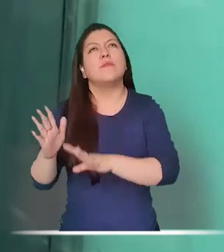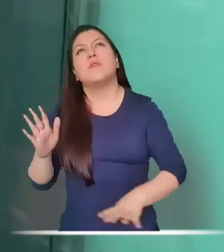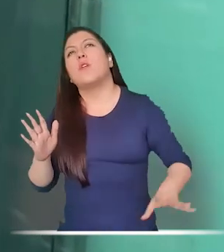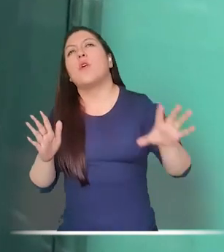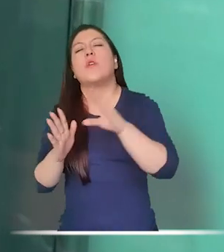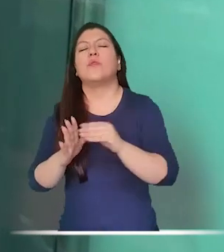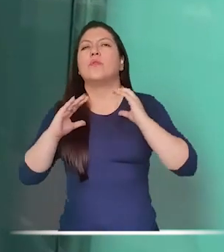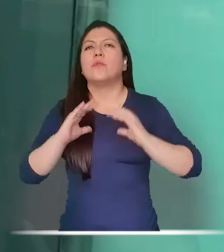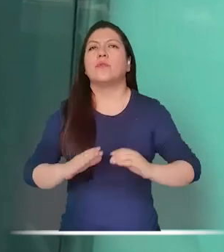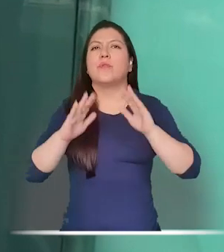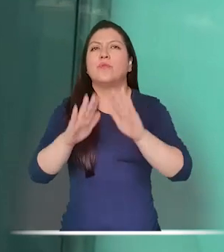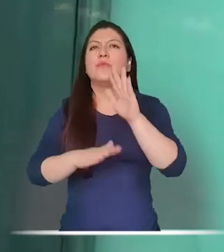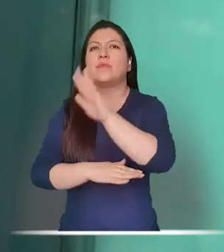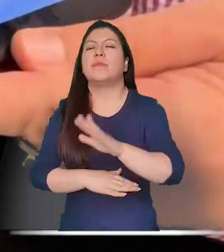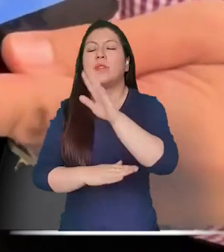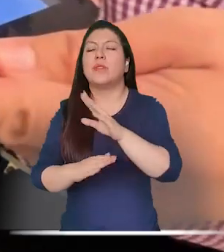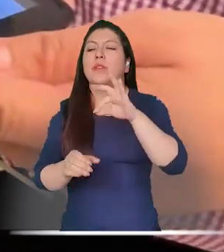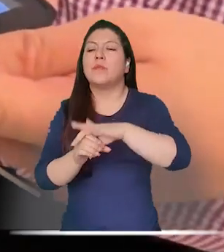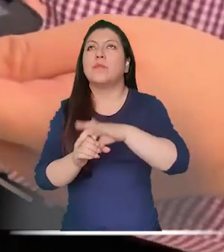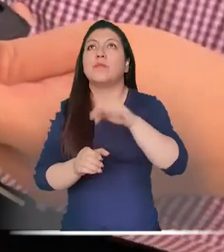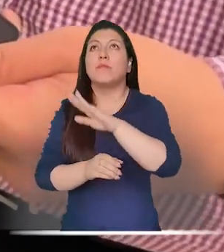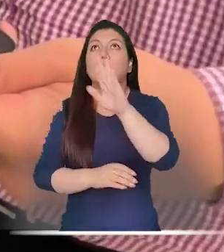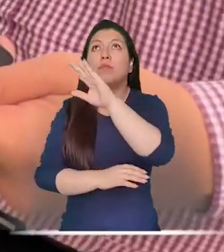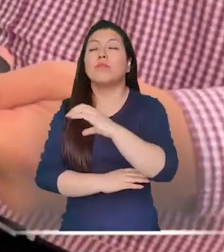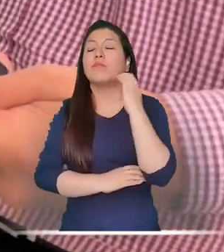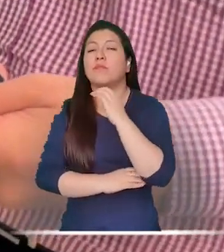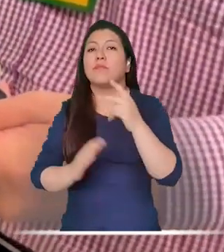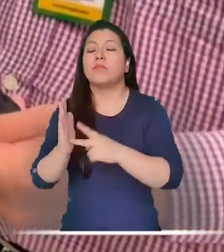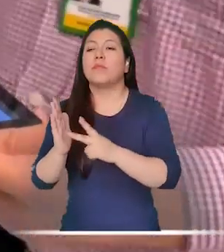en las elecciones territoriales 2023.